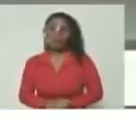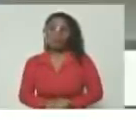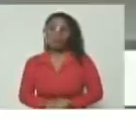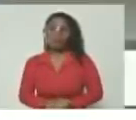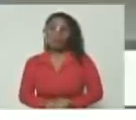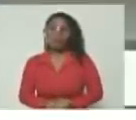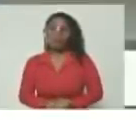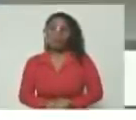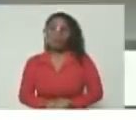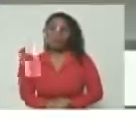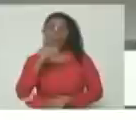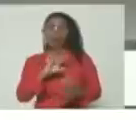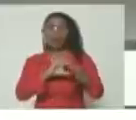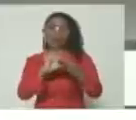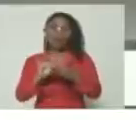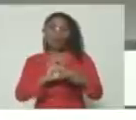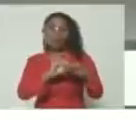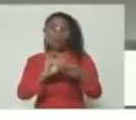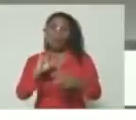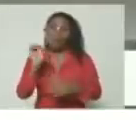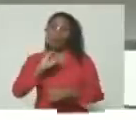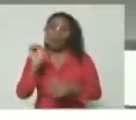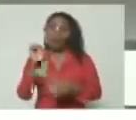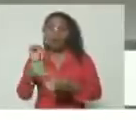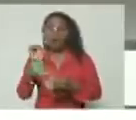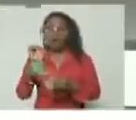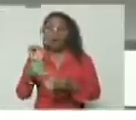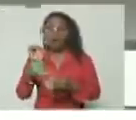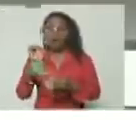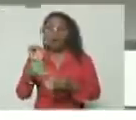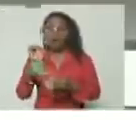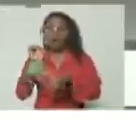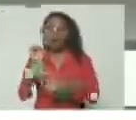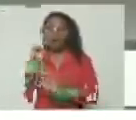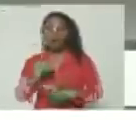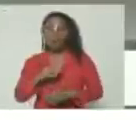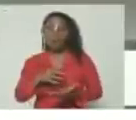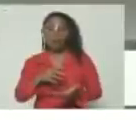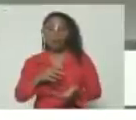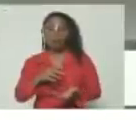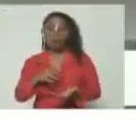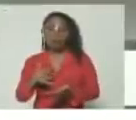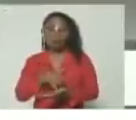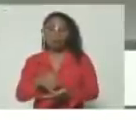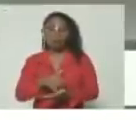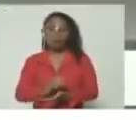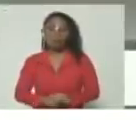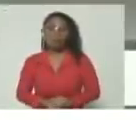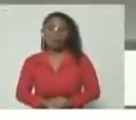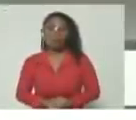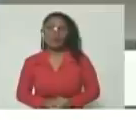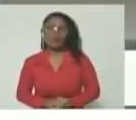¿Están más unidos y fuertes o más divididos?